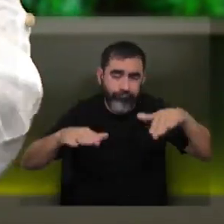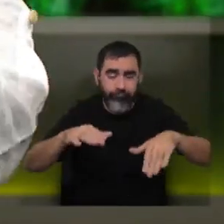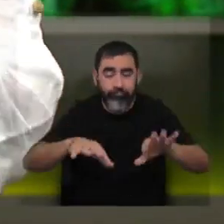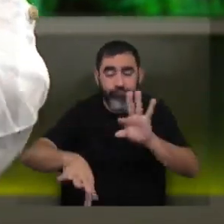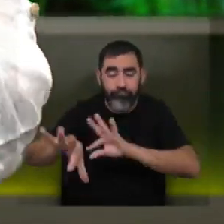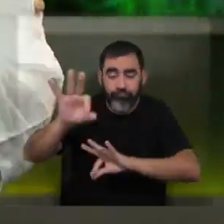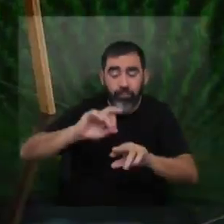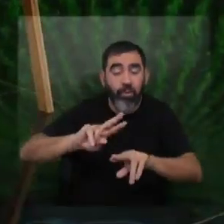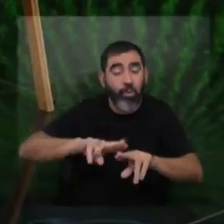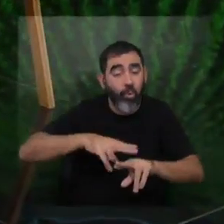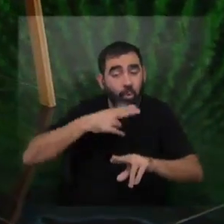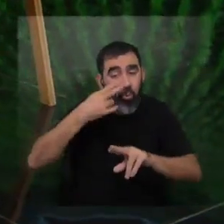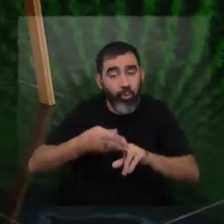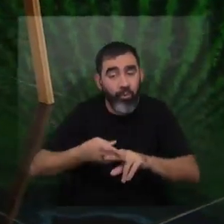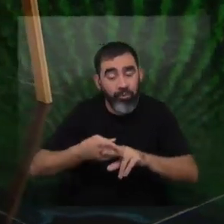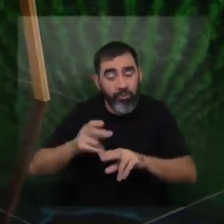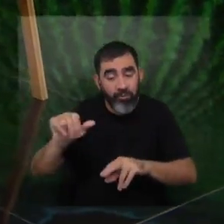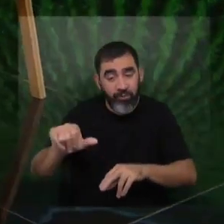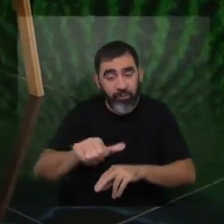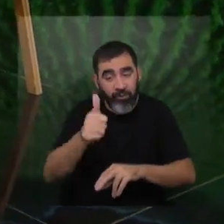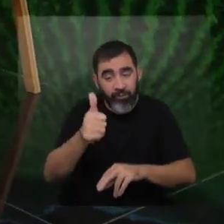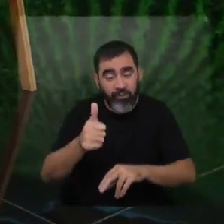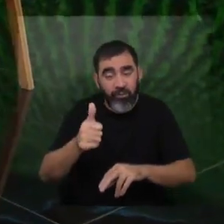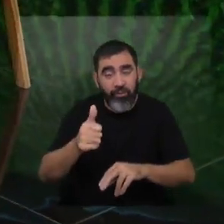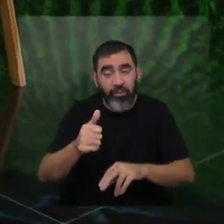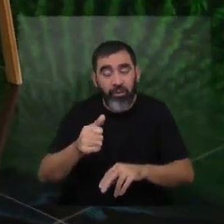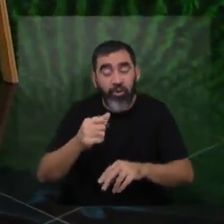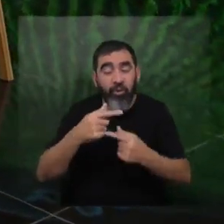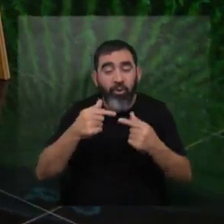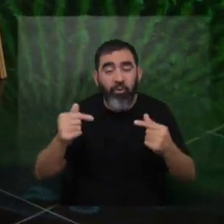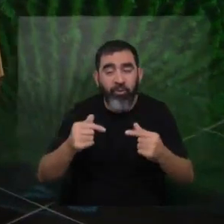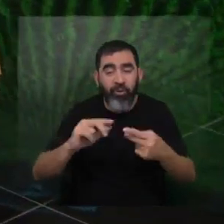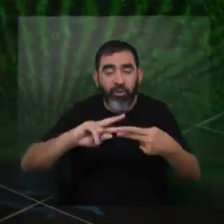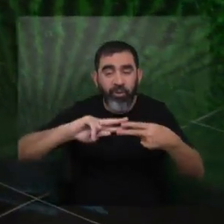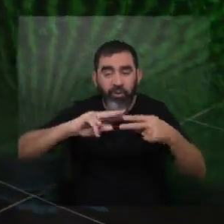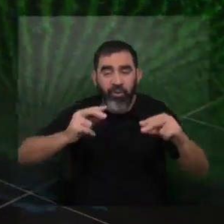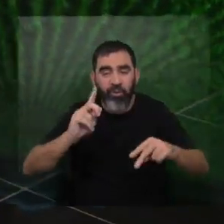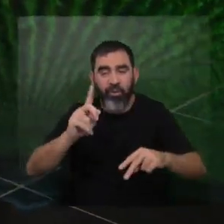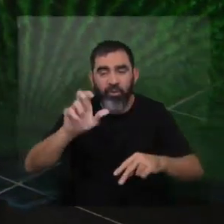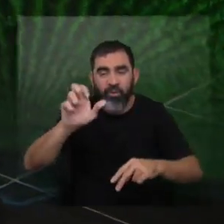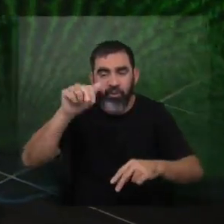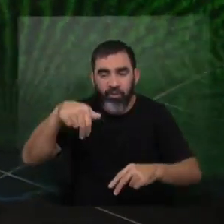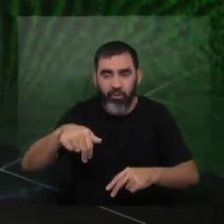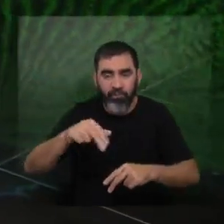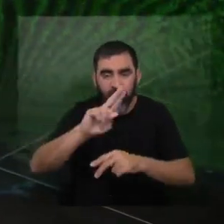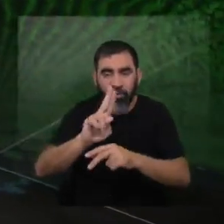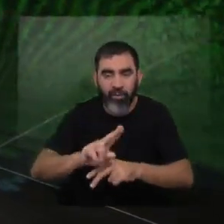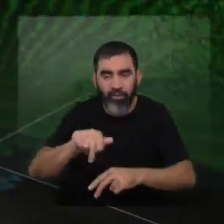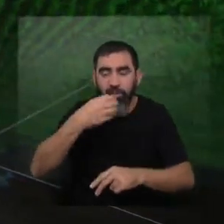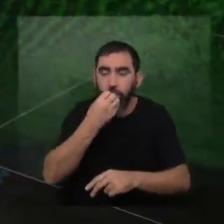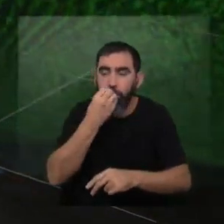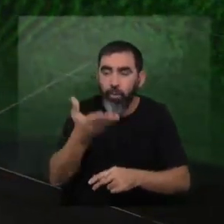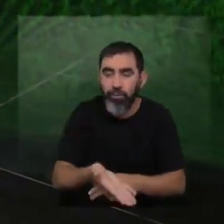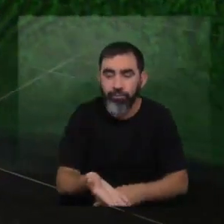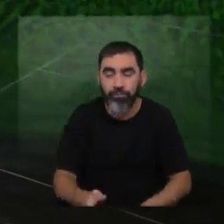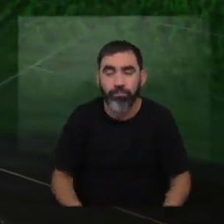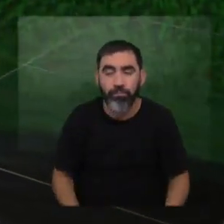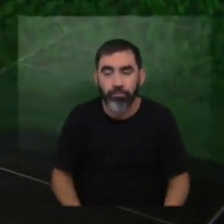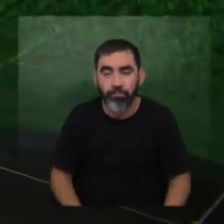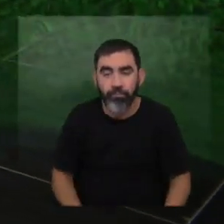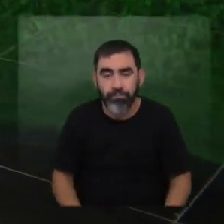tal de volver a obtener posibles fuentes de genes para usar en el mejoramiento. ¿Por